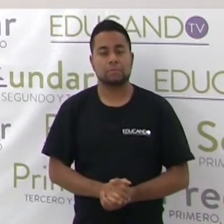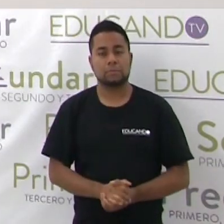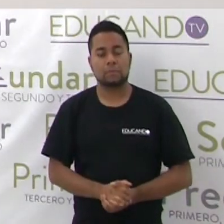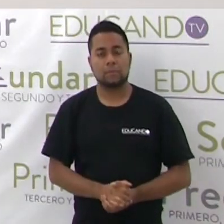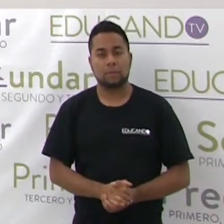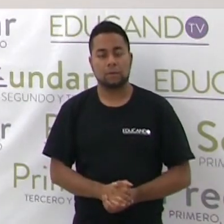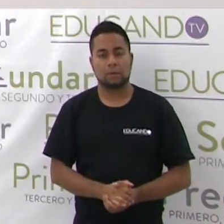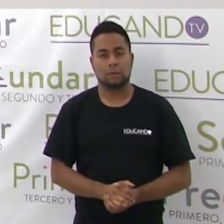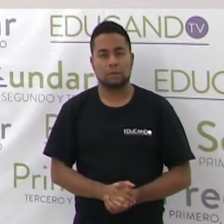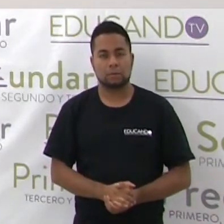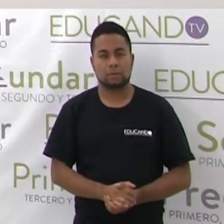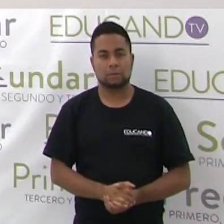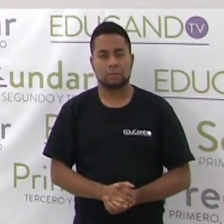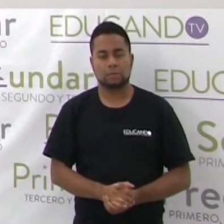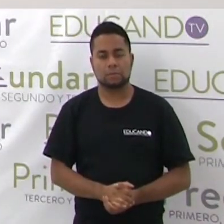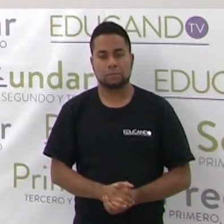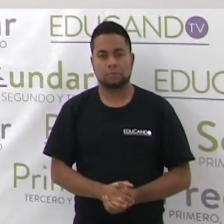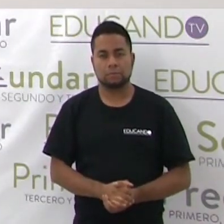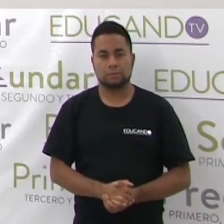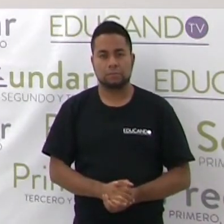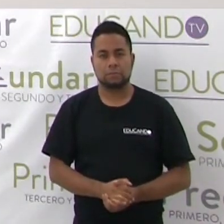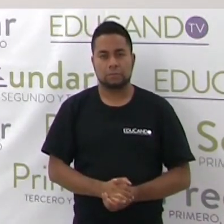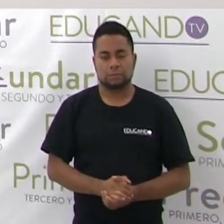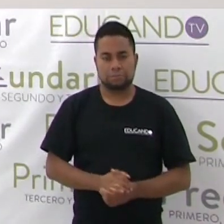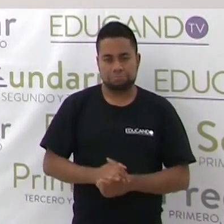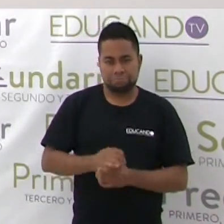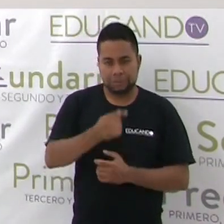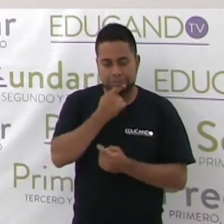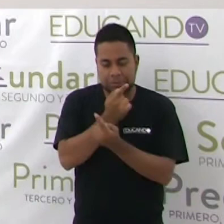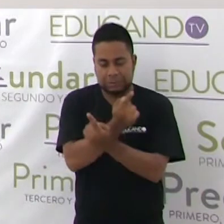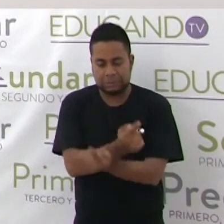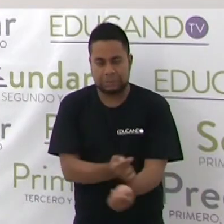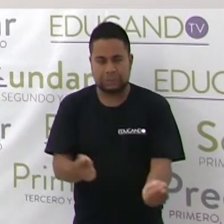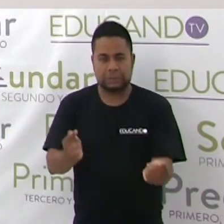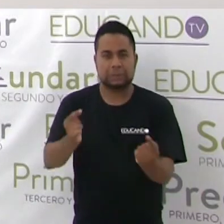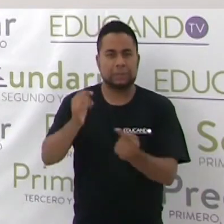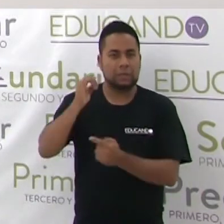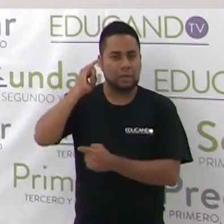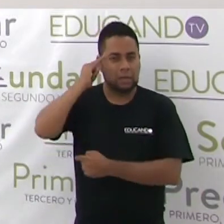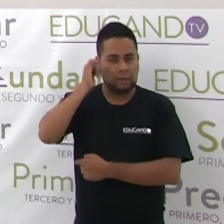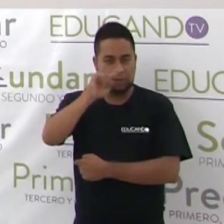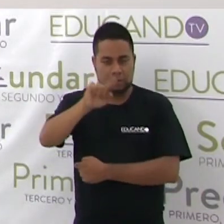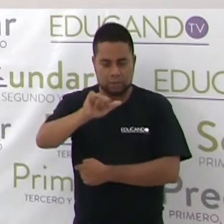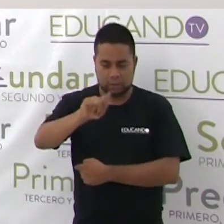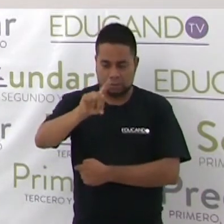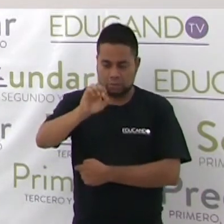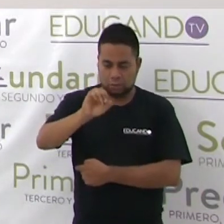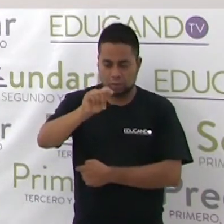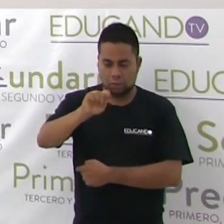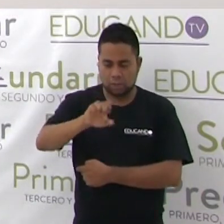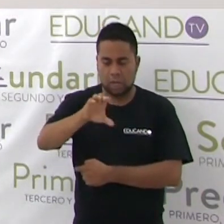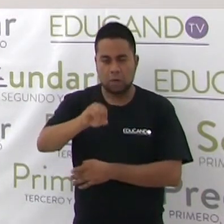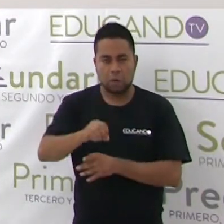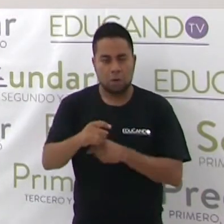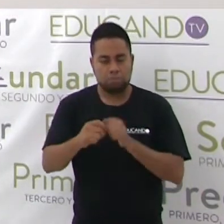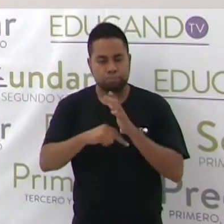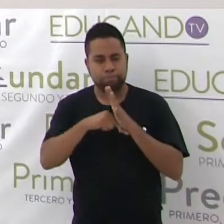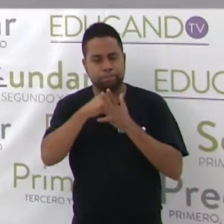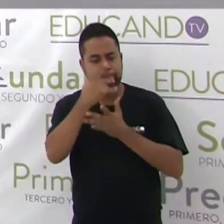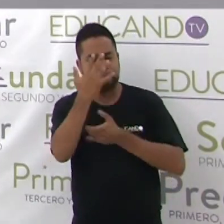escuchan las voces de la niñez zapoteca. ¿Ya lo viste? Es un libro muy